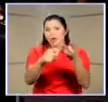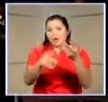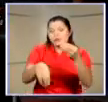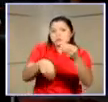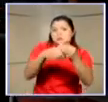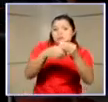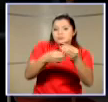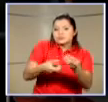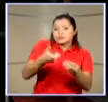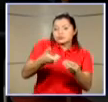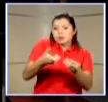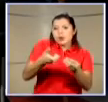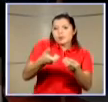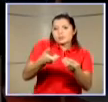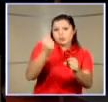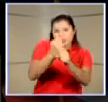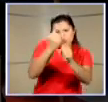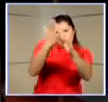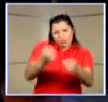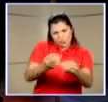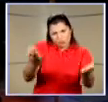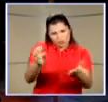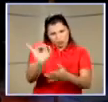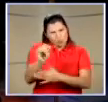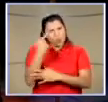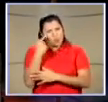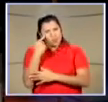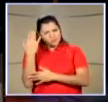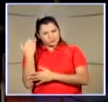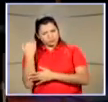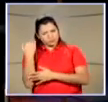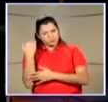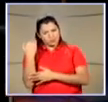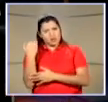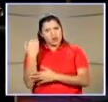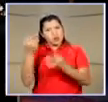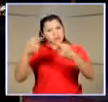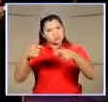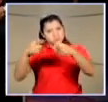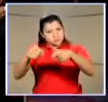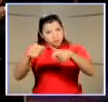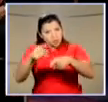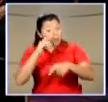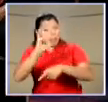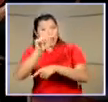las convenciones colectivas, como las que hemos visto últimamente en los medios de comunicación, ¿verdad? Como bueno, vamos a